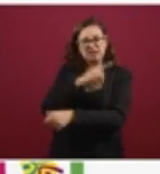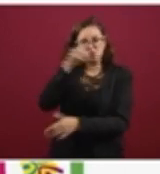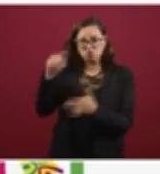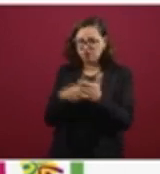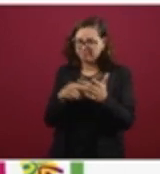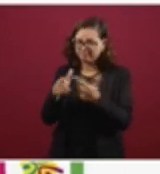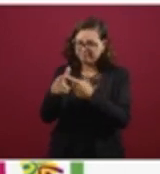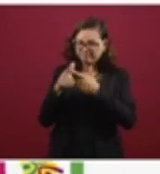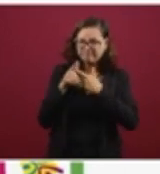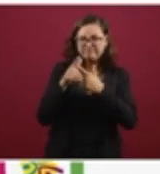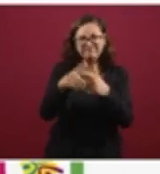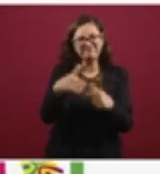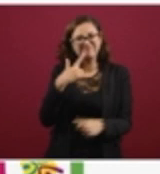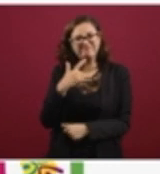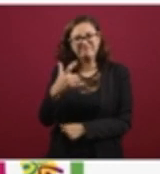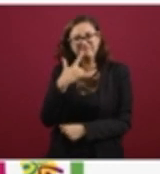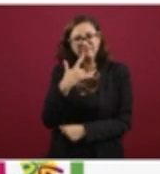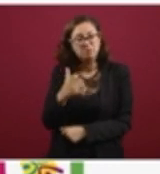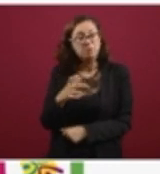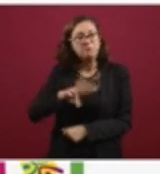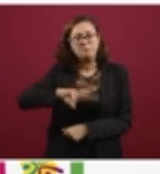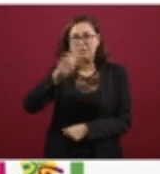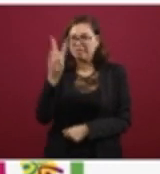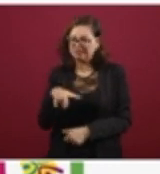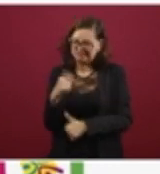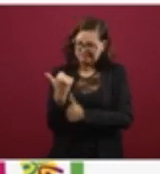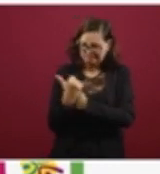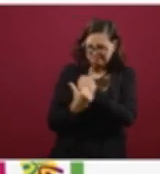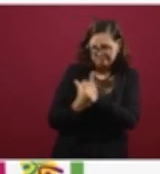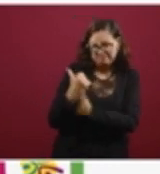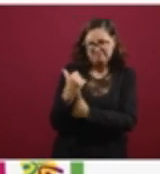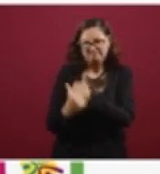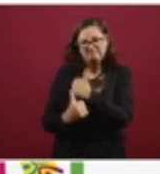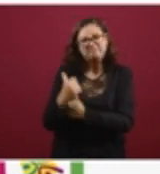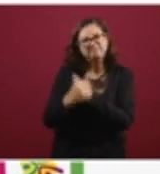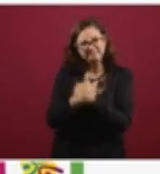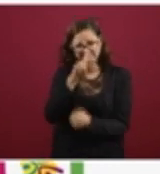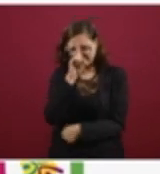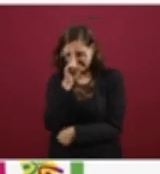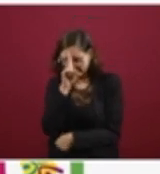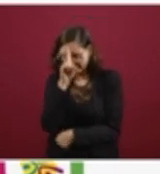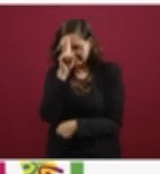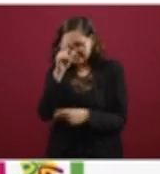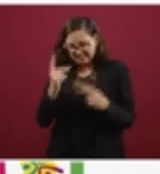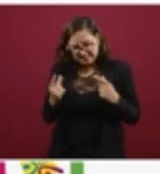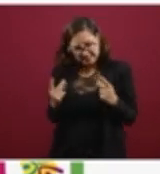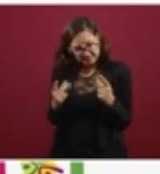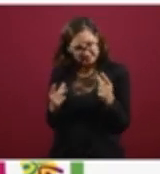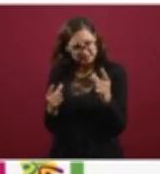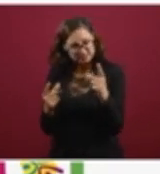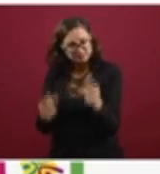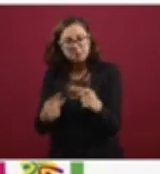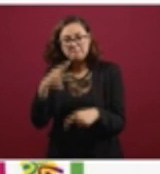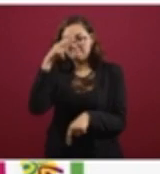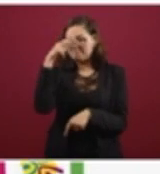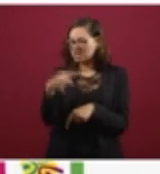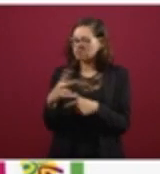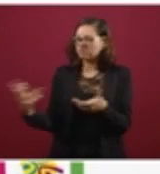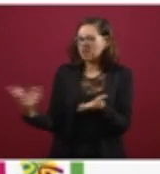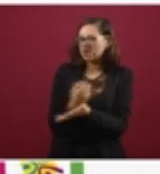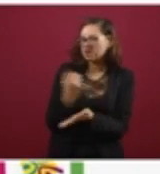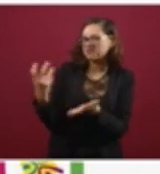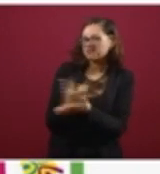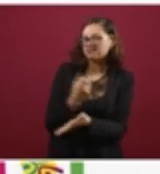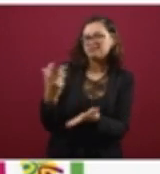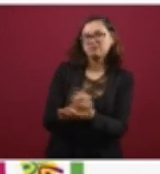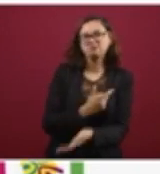una competencia muy cerrada, donde México pues logramos hacer desde el primer día un despunte de las medallas de oro y